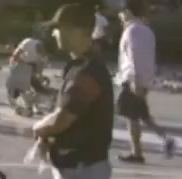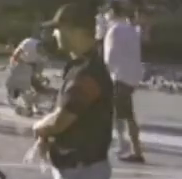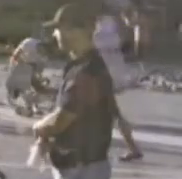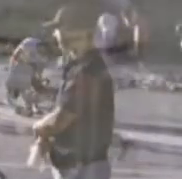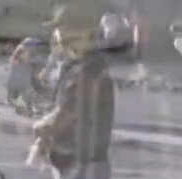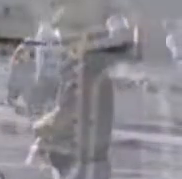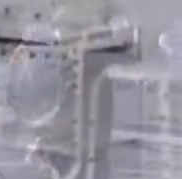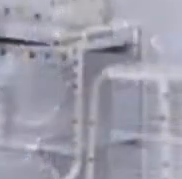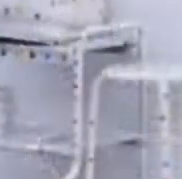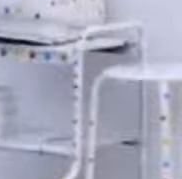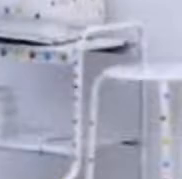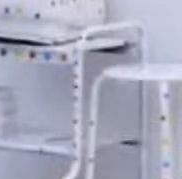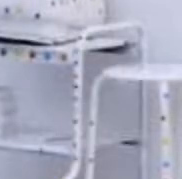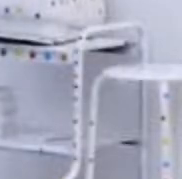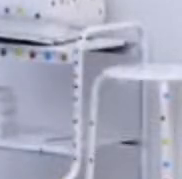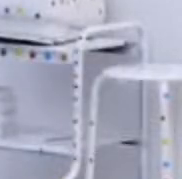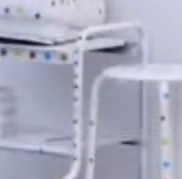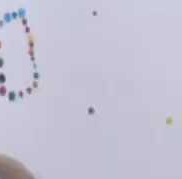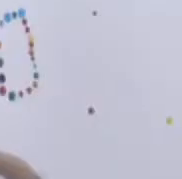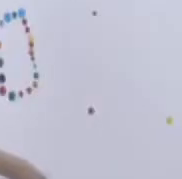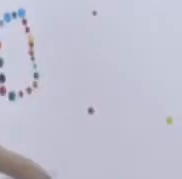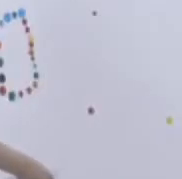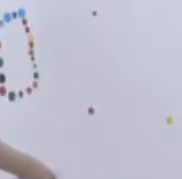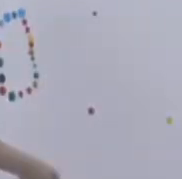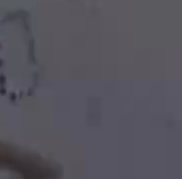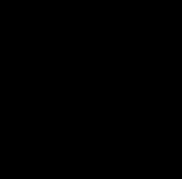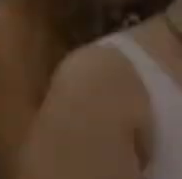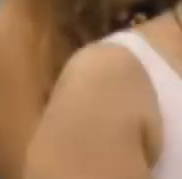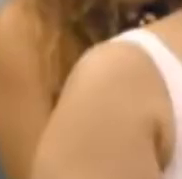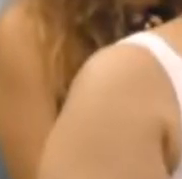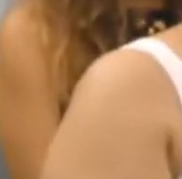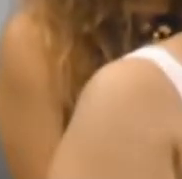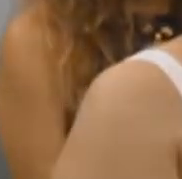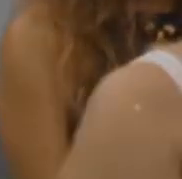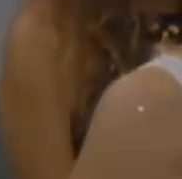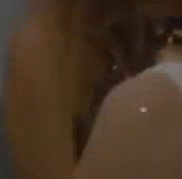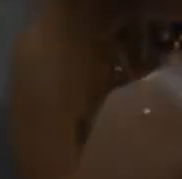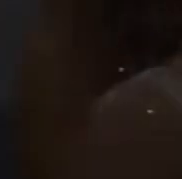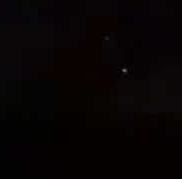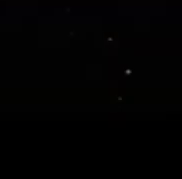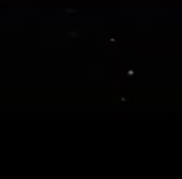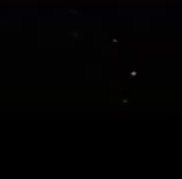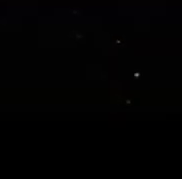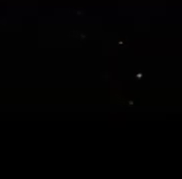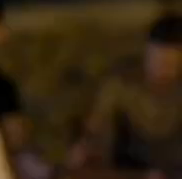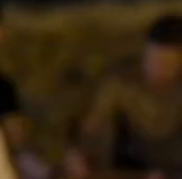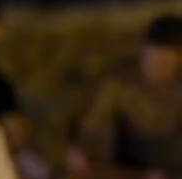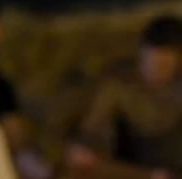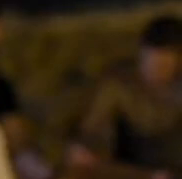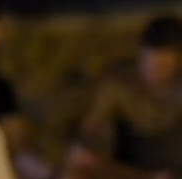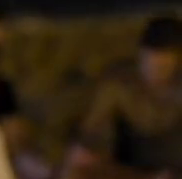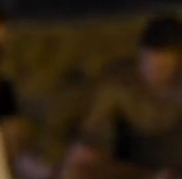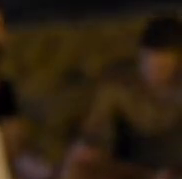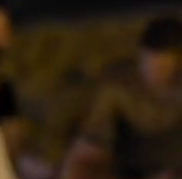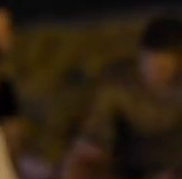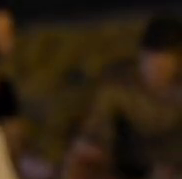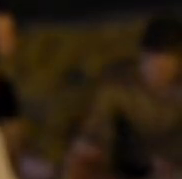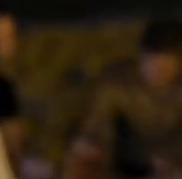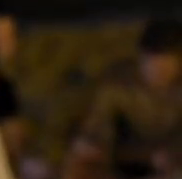Claudel y Virginia Woolf. Y algunos de ellos han realizado grandes obras. No es que estemos locos, es que el ser